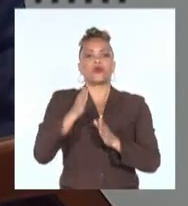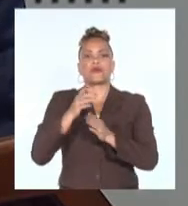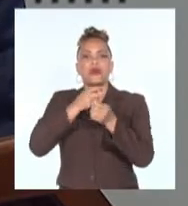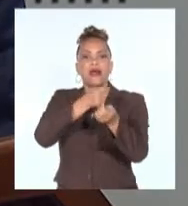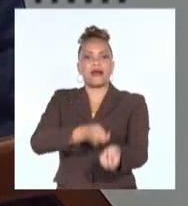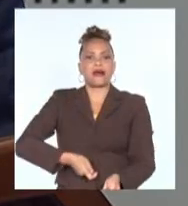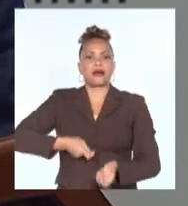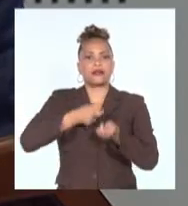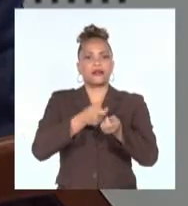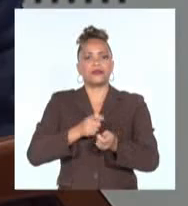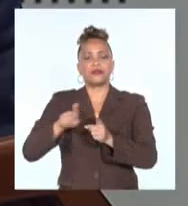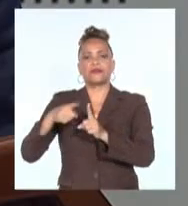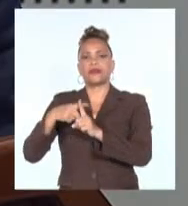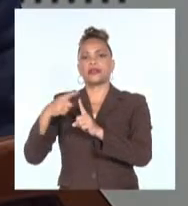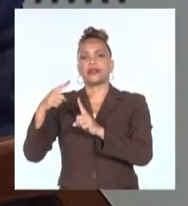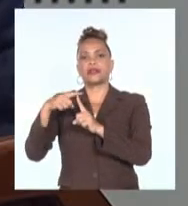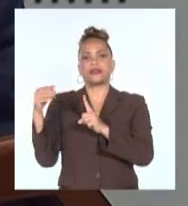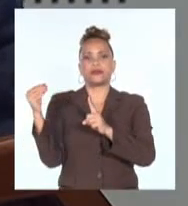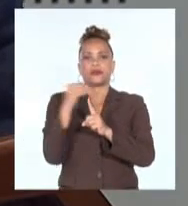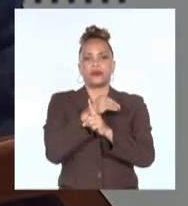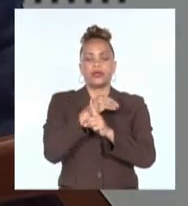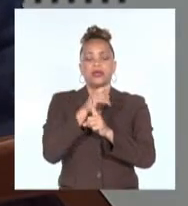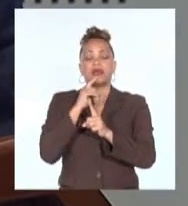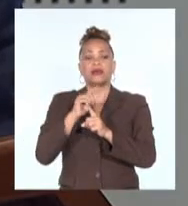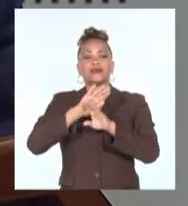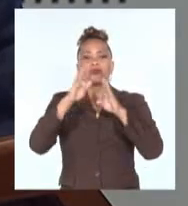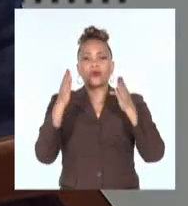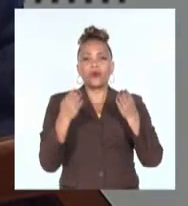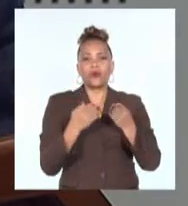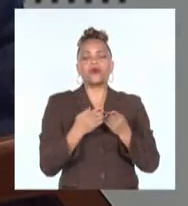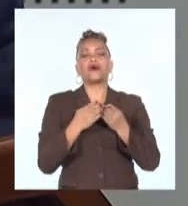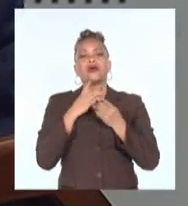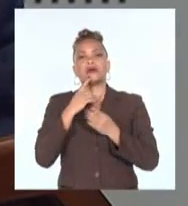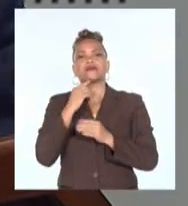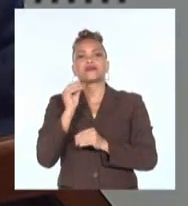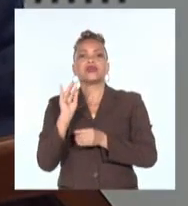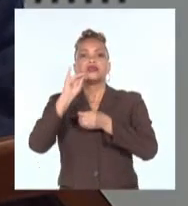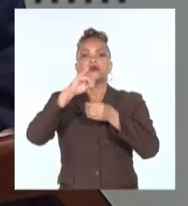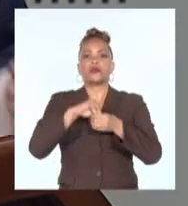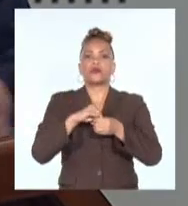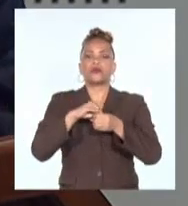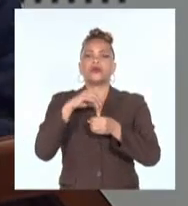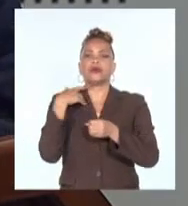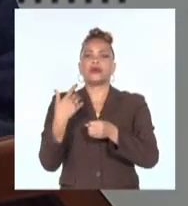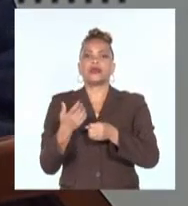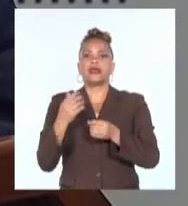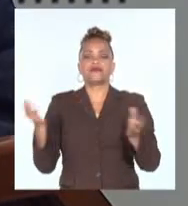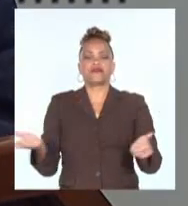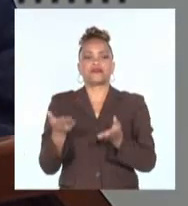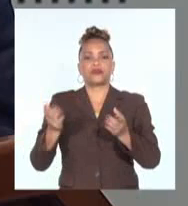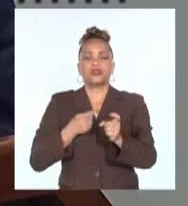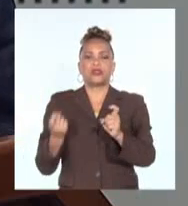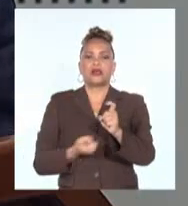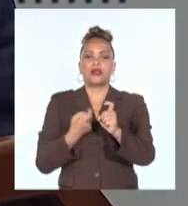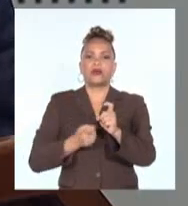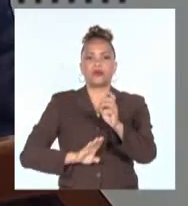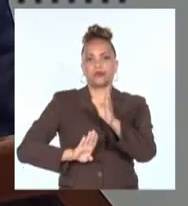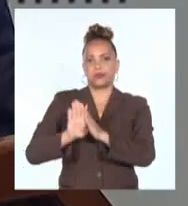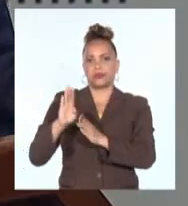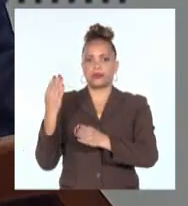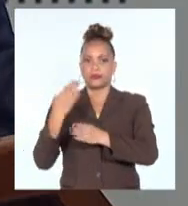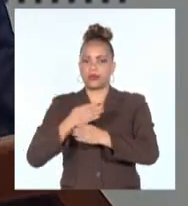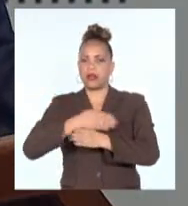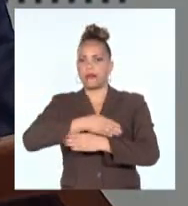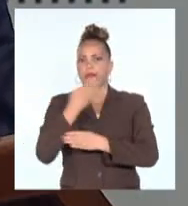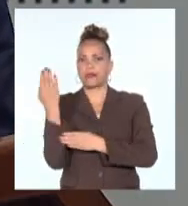tecnologías digitales para la inclusión financiera sin duda contribuyen aún más a mitigar y superar los desafíos para el desarrollo. La FAO